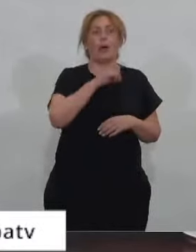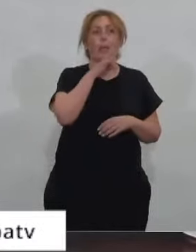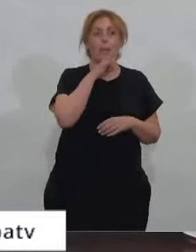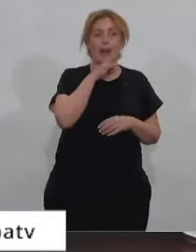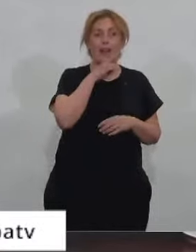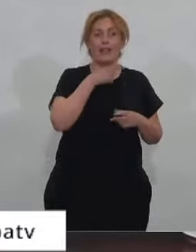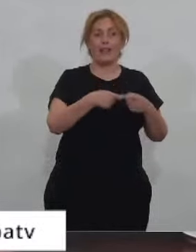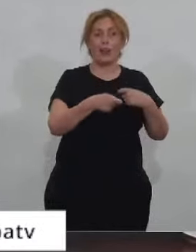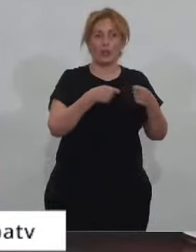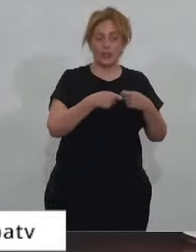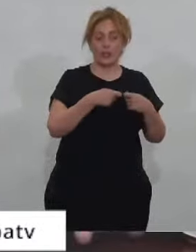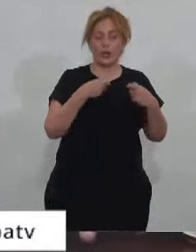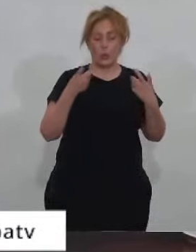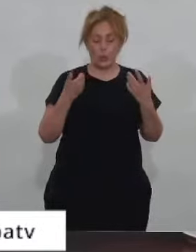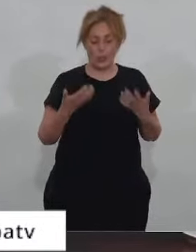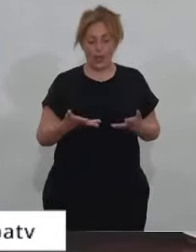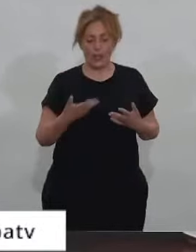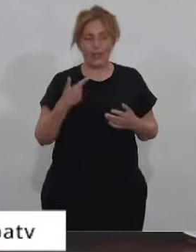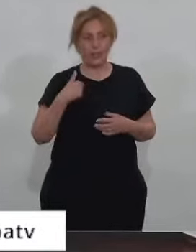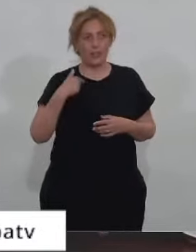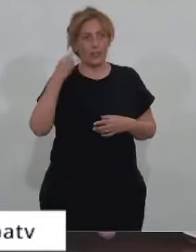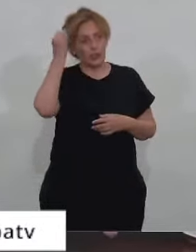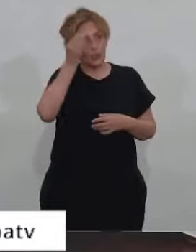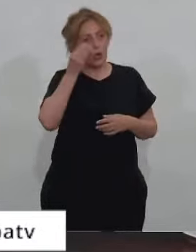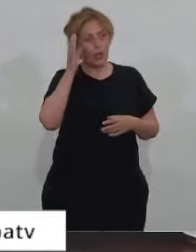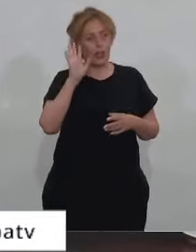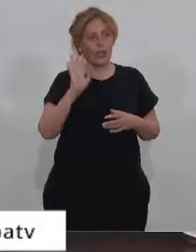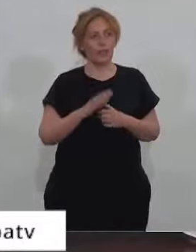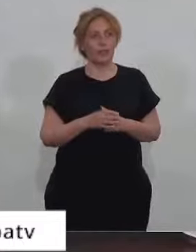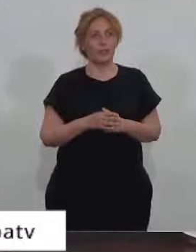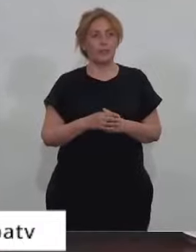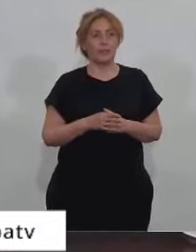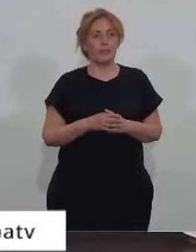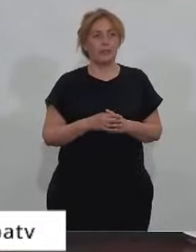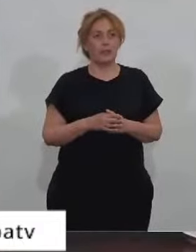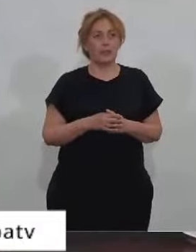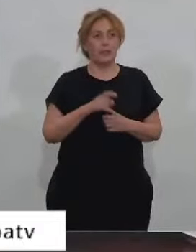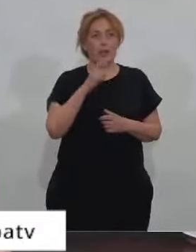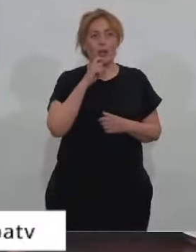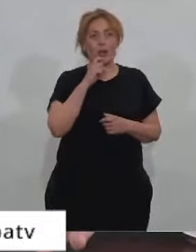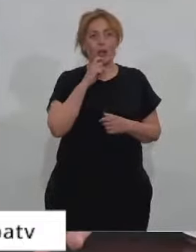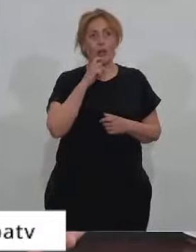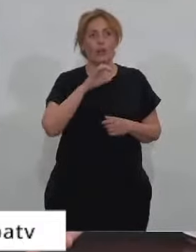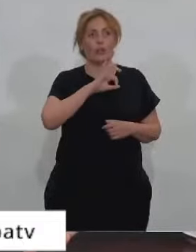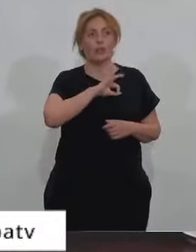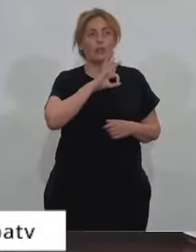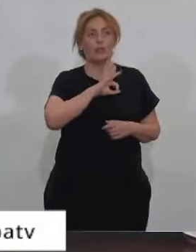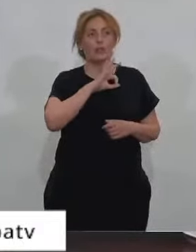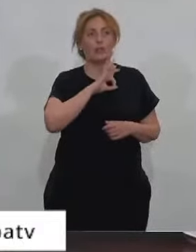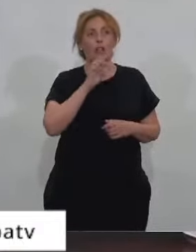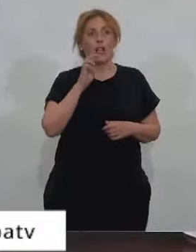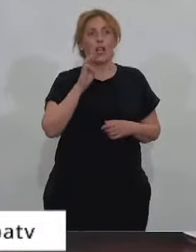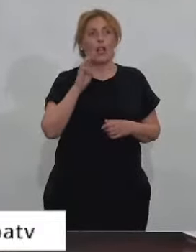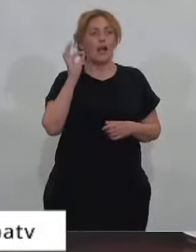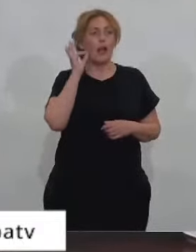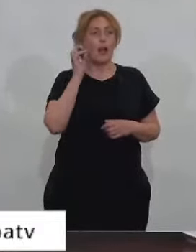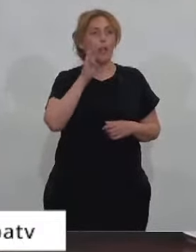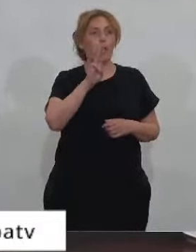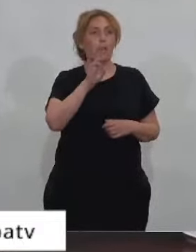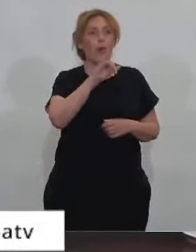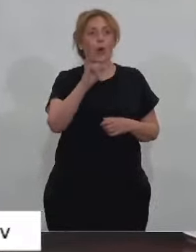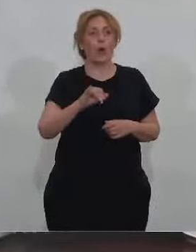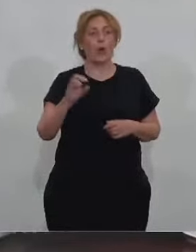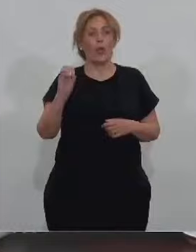afearle cómo ha actuado la señora Pozo, es que los sindicatos montaron una